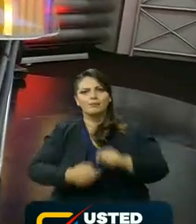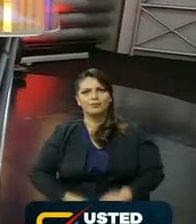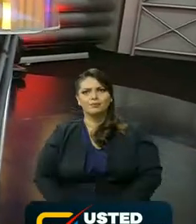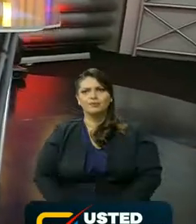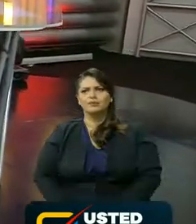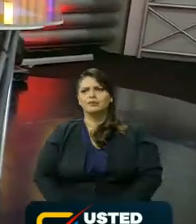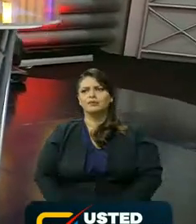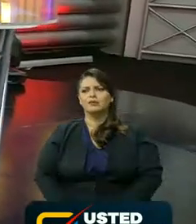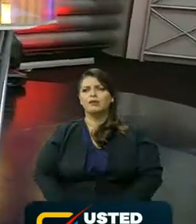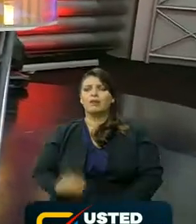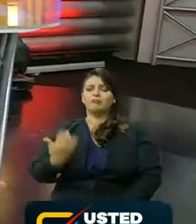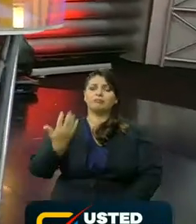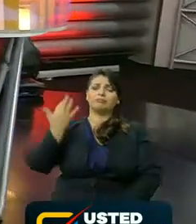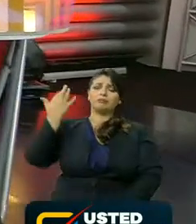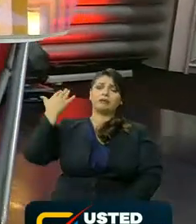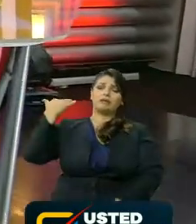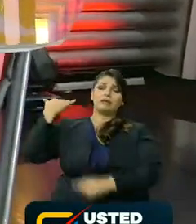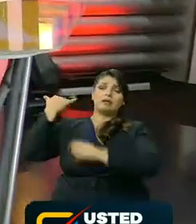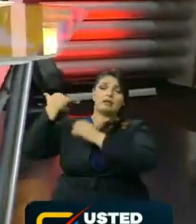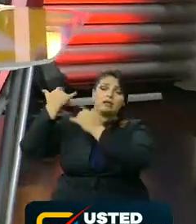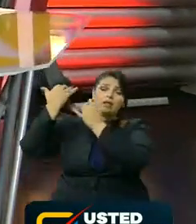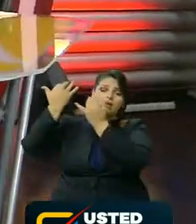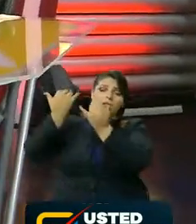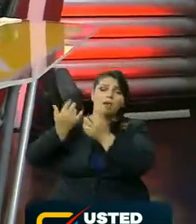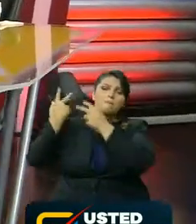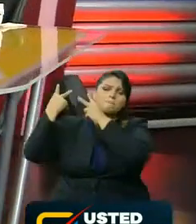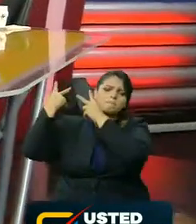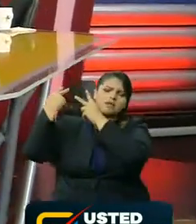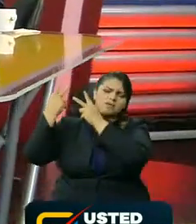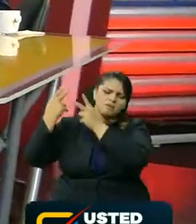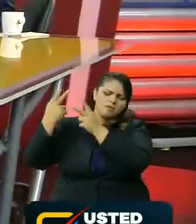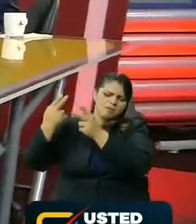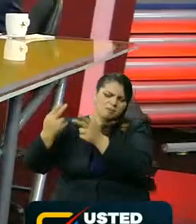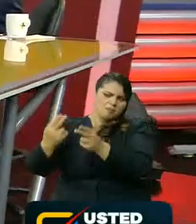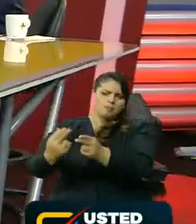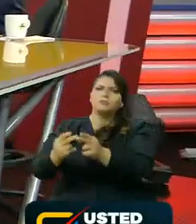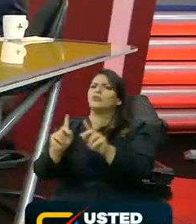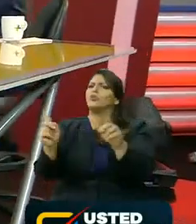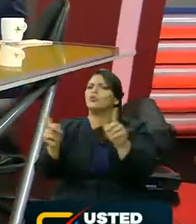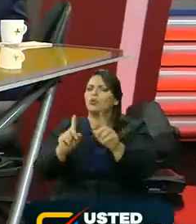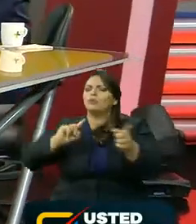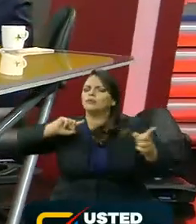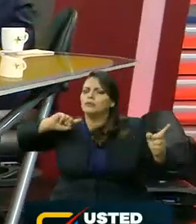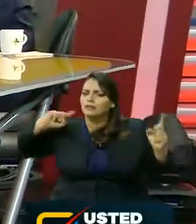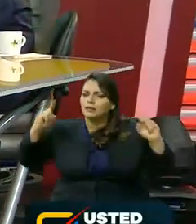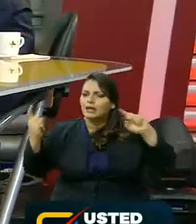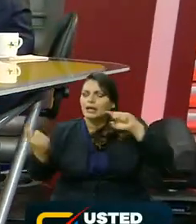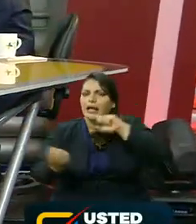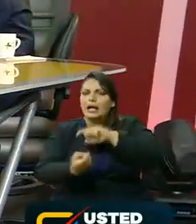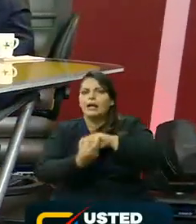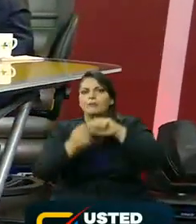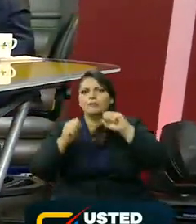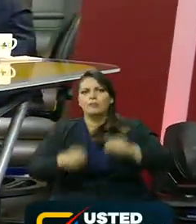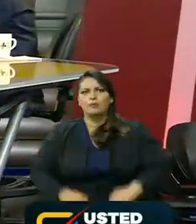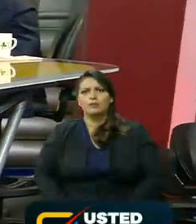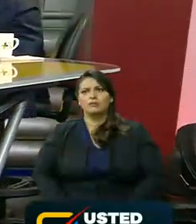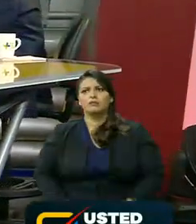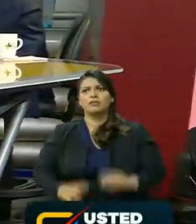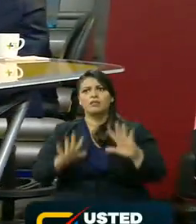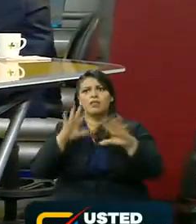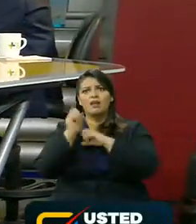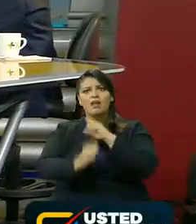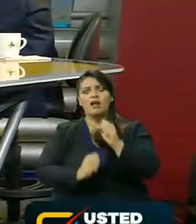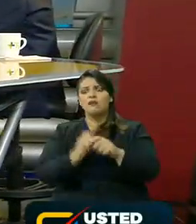que lo que fue hace 10 años es ahora lo mismo. Y lógicamente que hay un nuevo electorado de 10 años para acá que